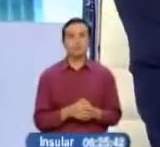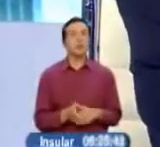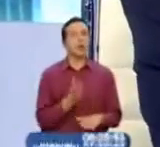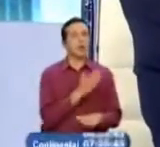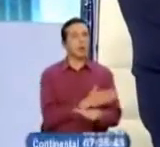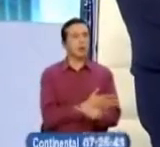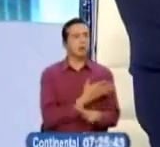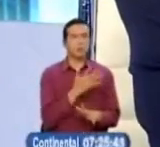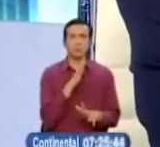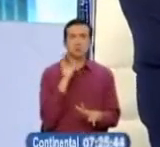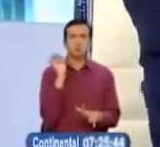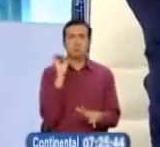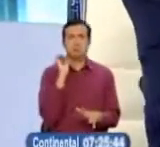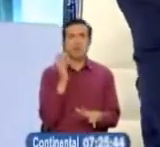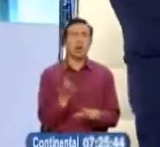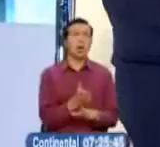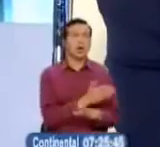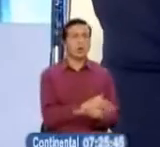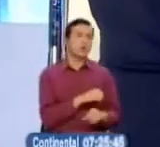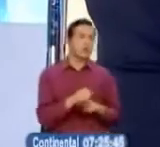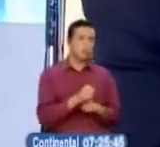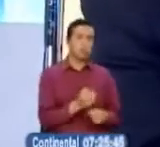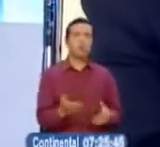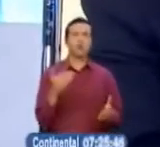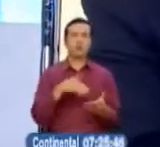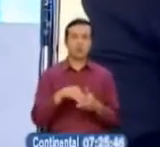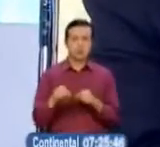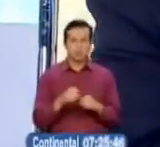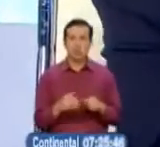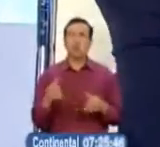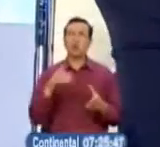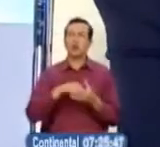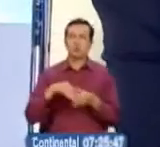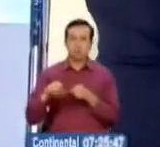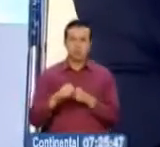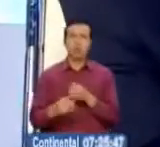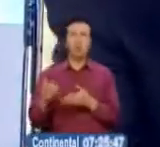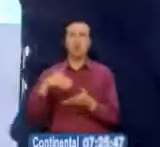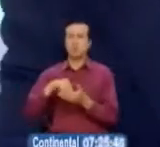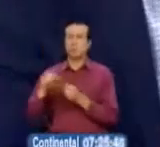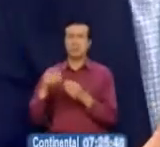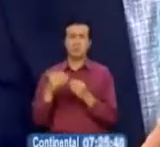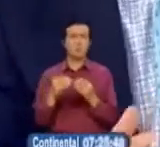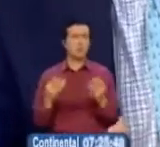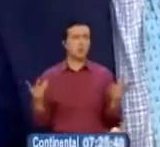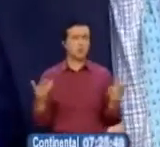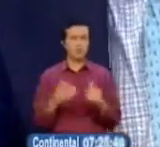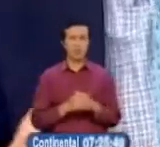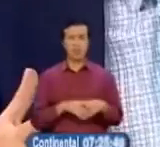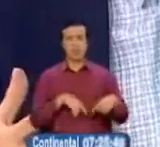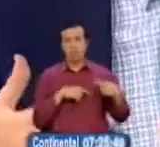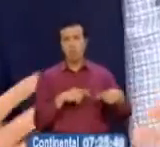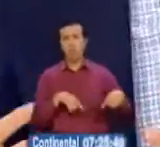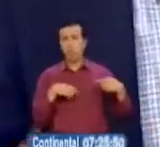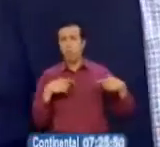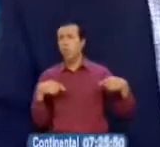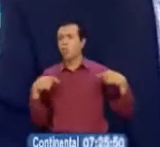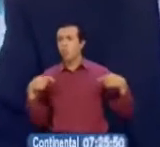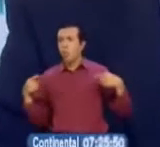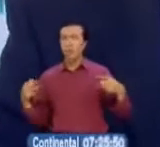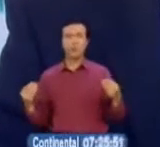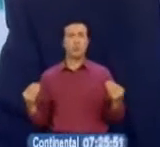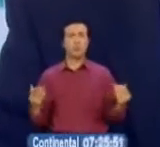no teníamos esta frecuencia, ya vemos así, no quiero hablar de intensidad, pero esta frecuencia, y ahora tenemos una frecuencia muy